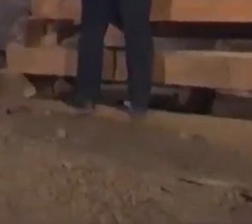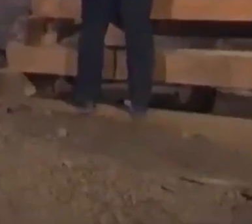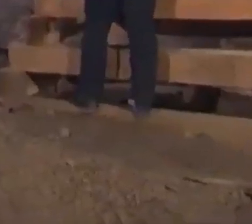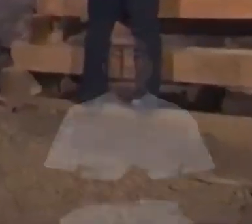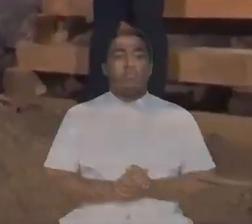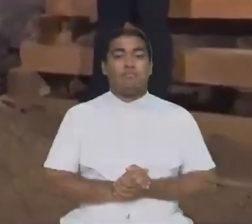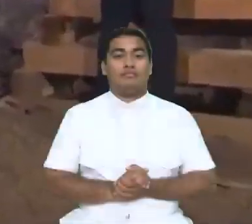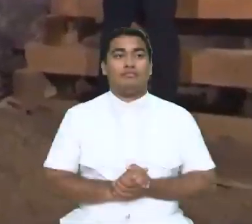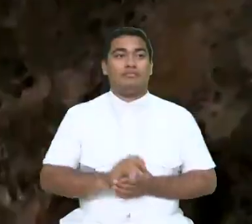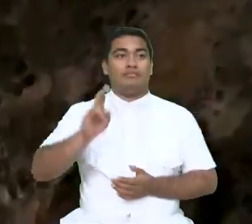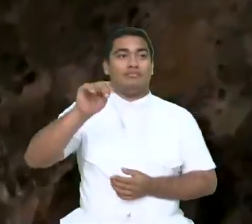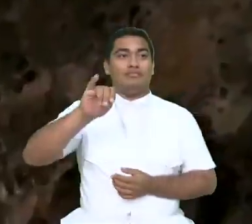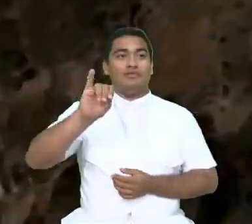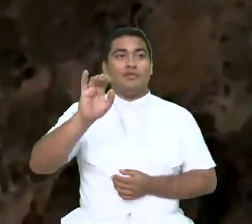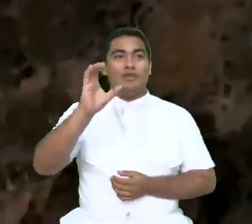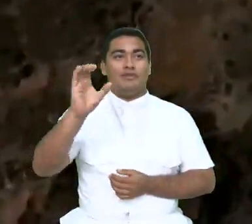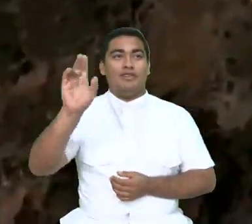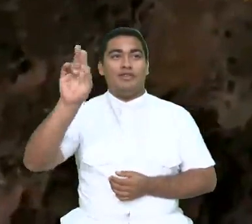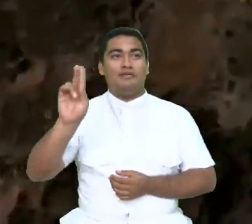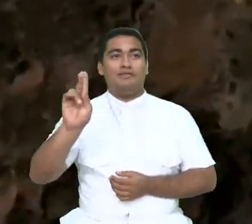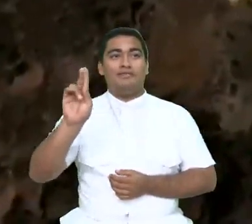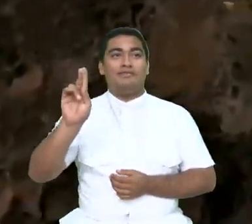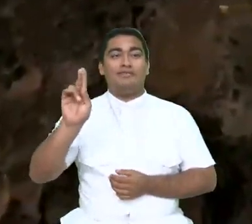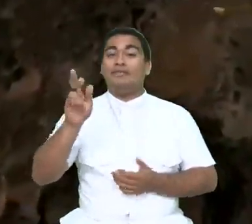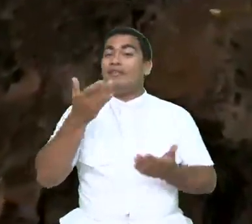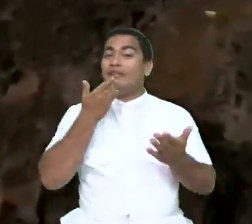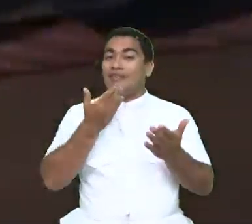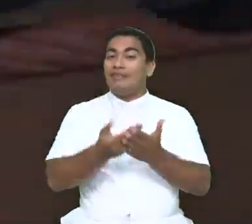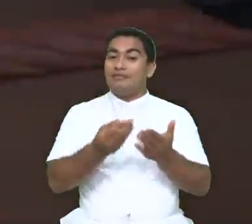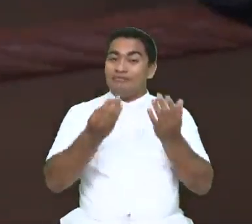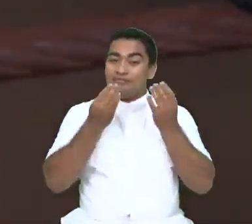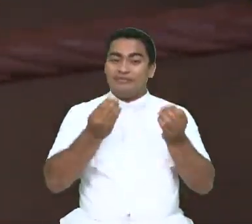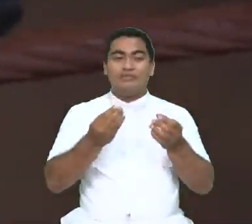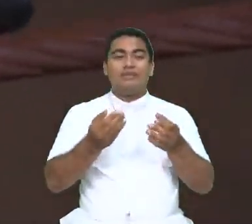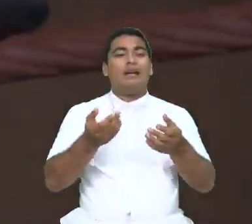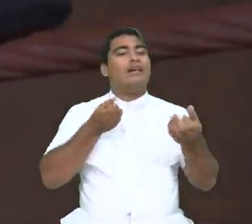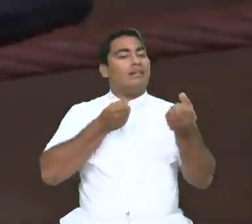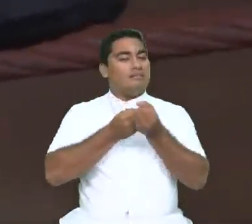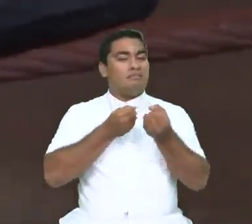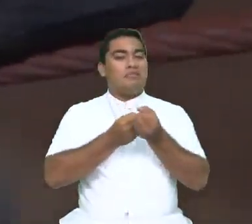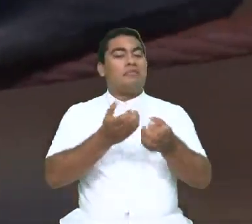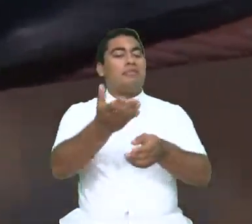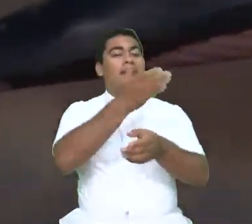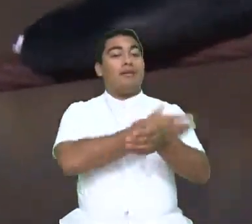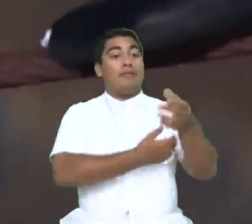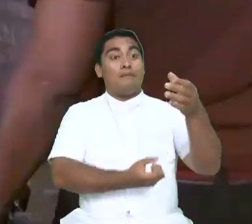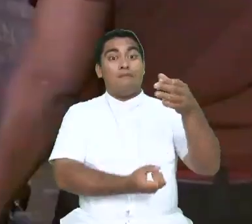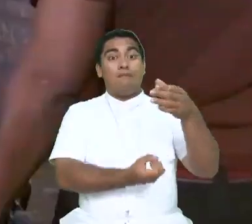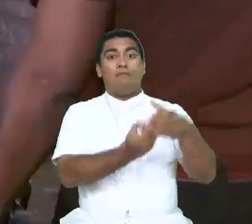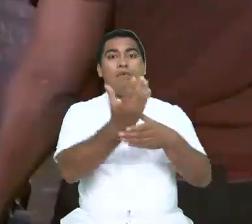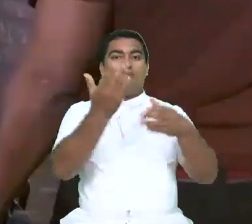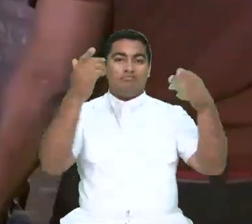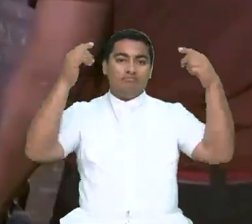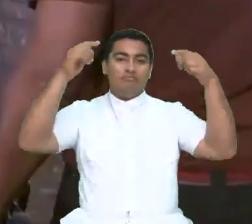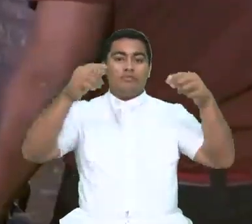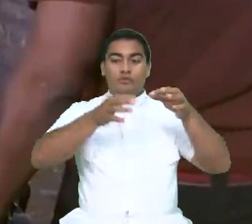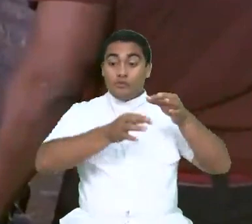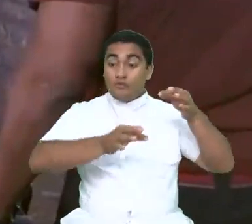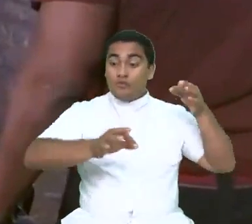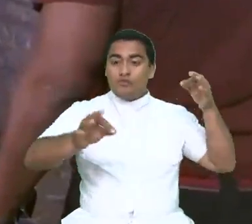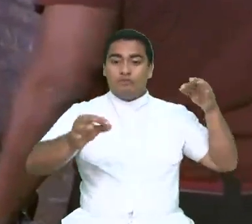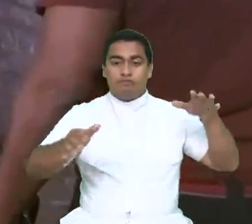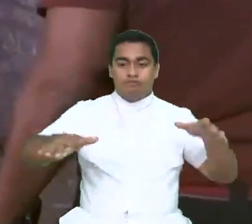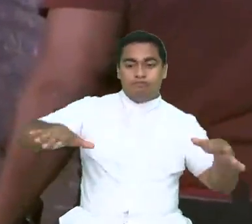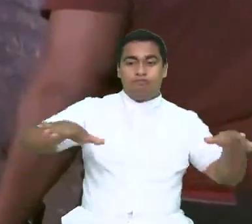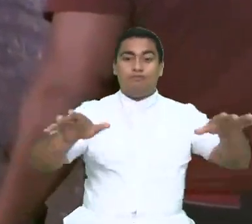Nick Walenda agradeció el apoyo recibido por su hazaña de cruzar el volcán Masaya, con lo cual cumplió su sueño, aseguró